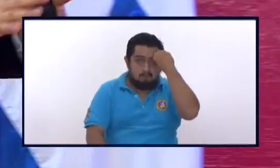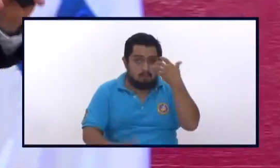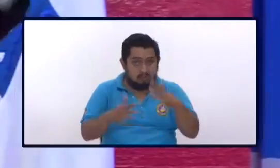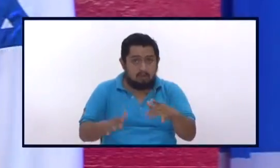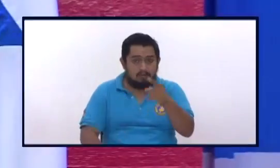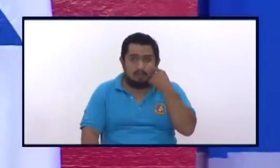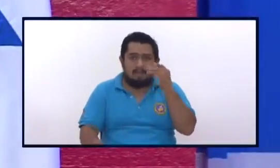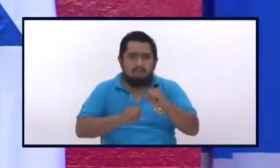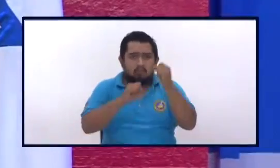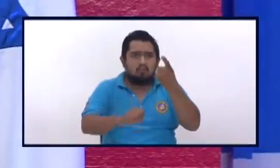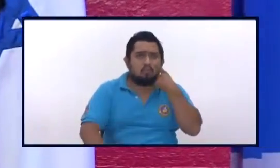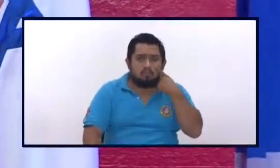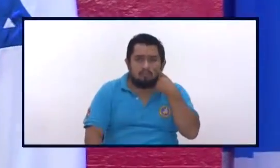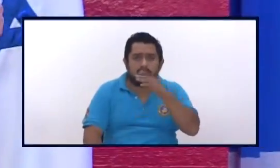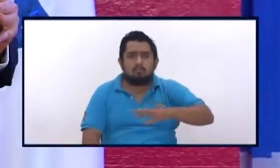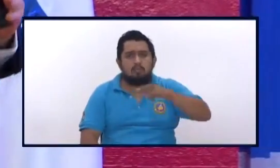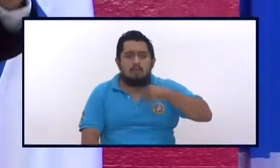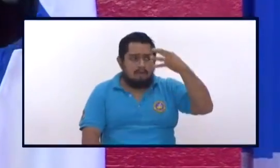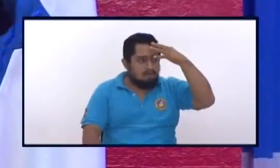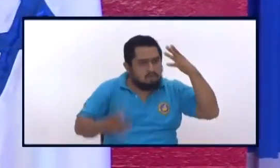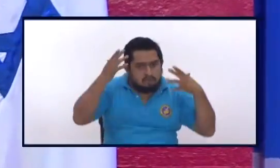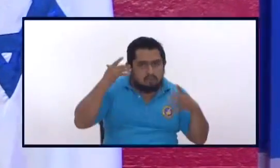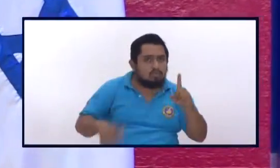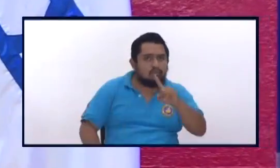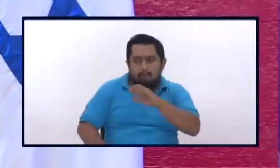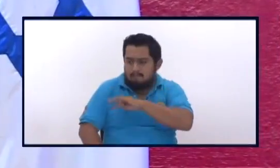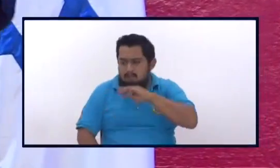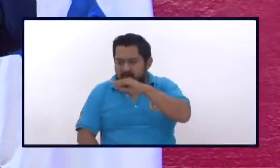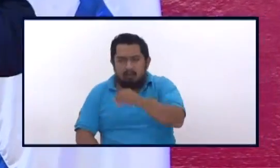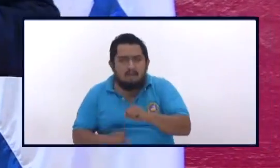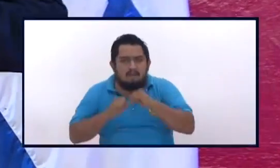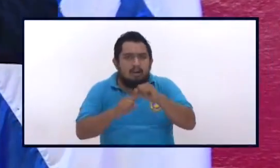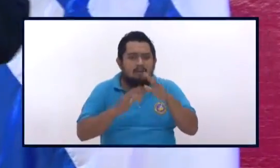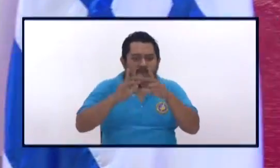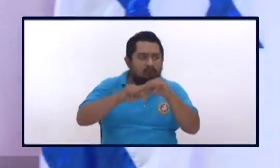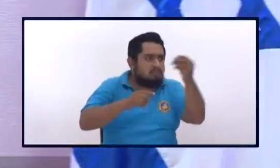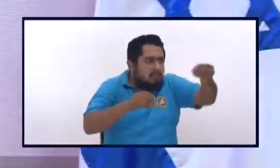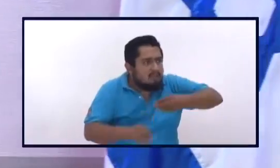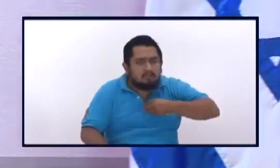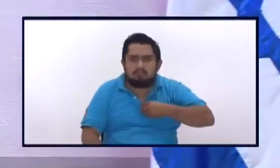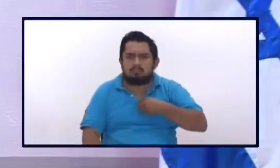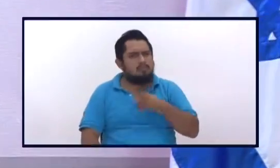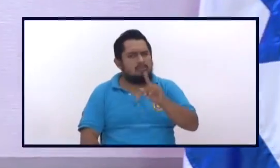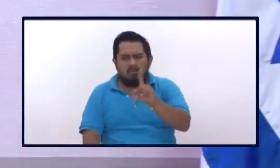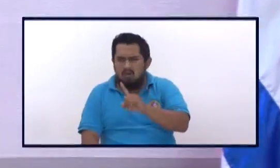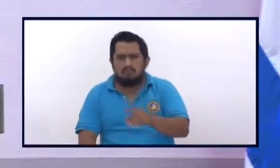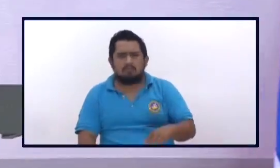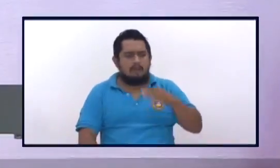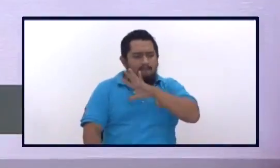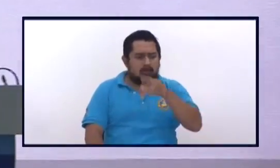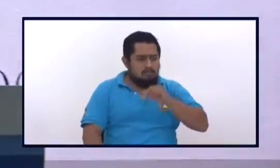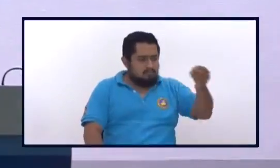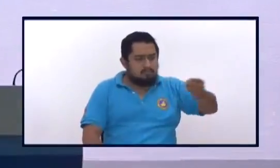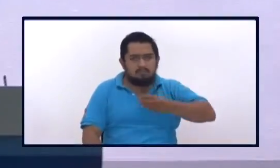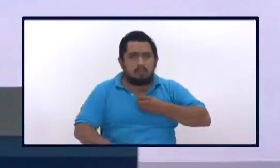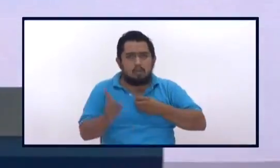dónde viene tu fuerza te he dicho que tu fuerza no viene de tu pelo no viene de tu ministerio no viene de tu iglesia no viene de tu legado no viene de tu familia